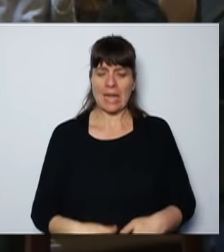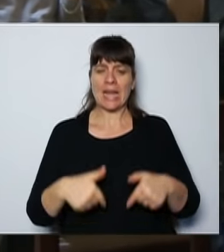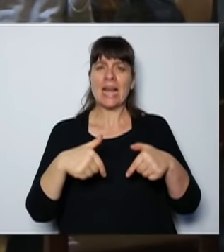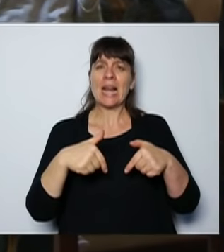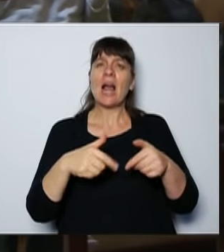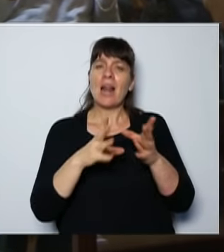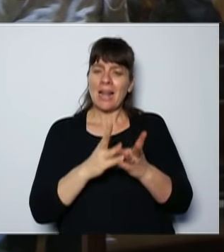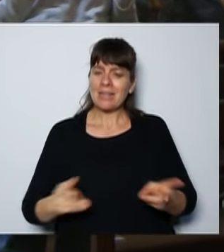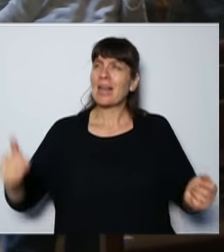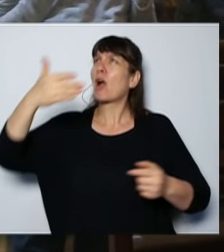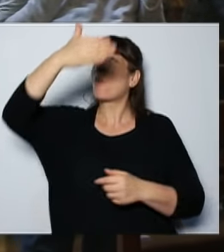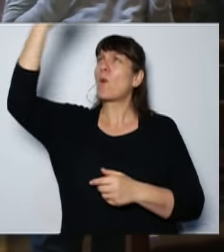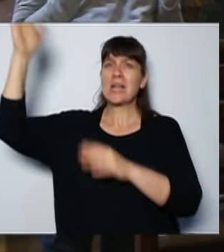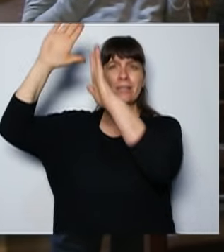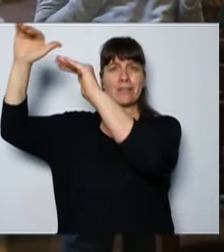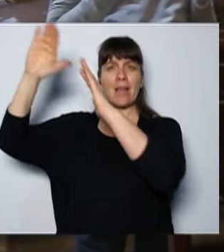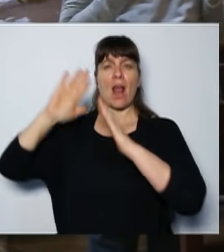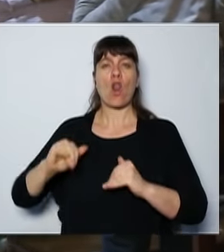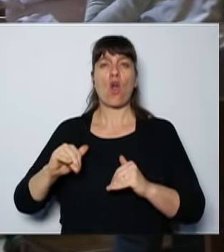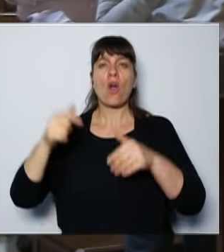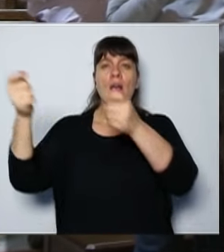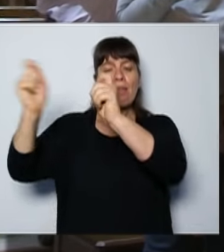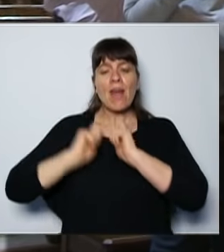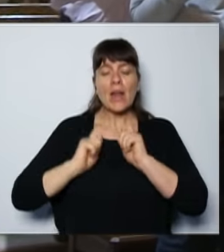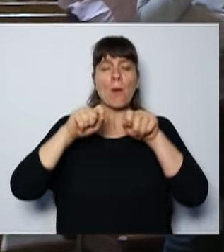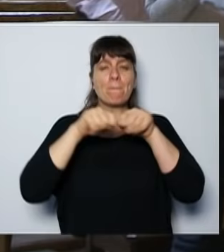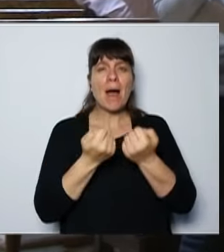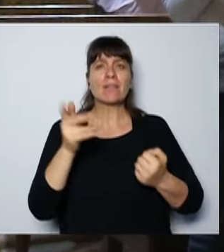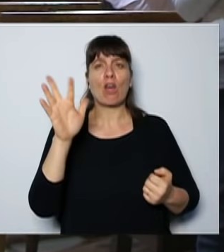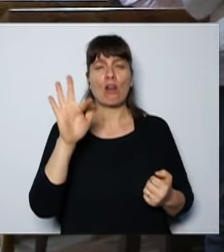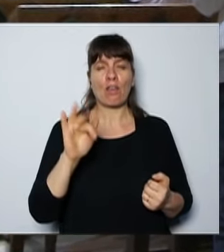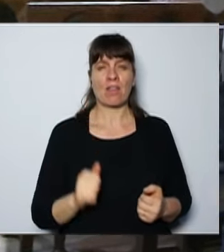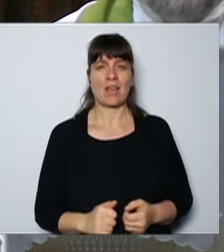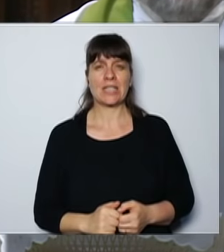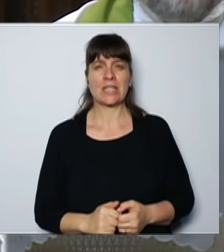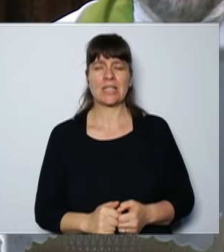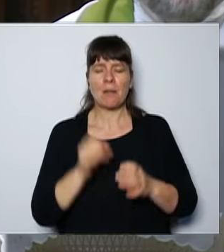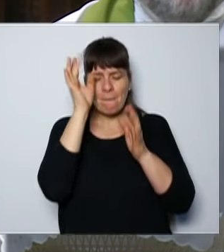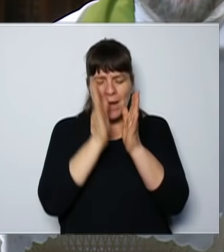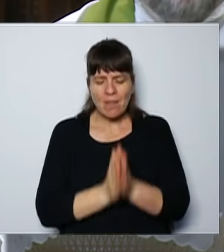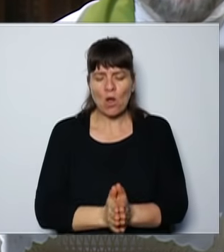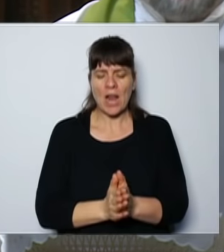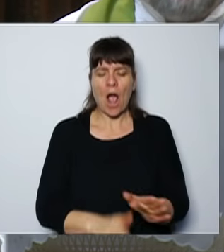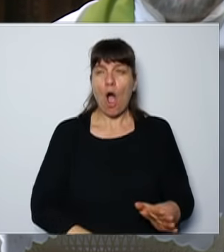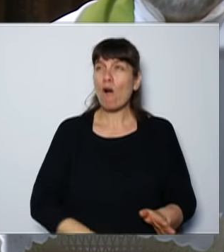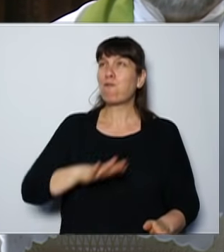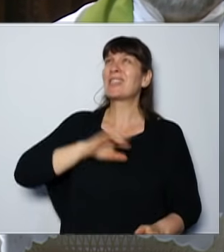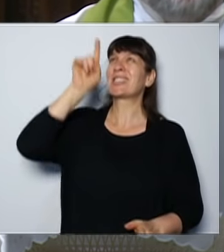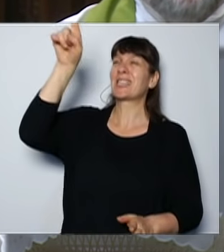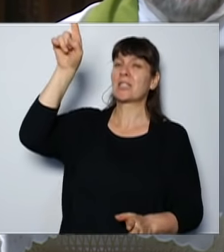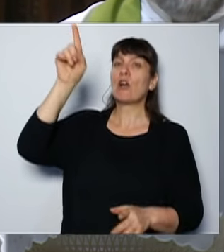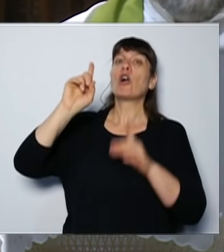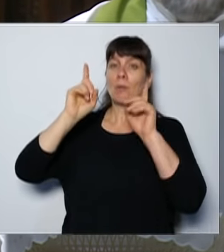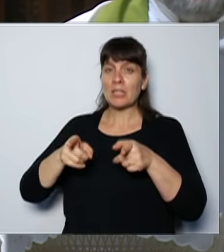voluntad en la tierra como en el cielo. Danos hoy nuestro pan de cada día. Perdona nuestras